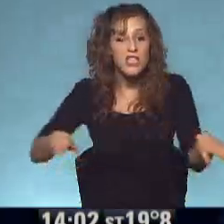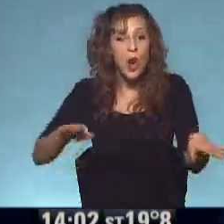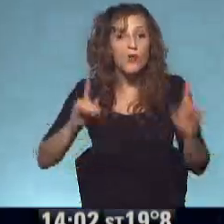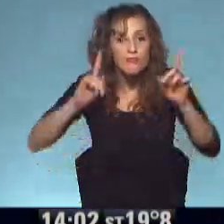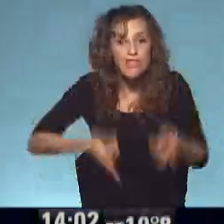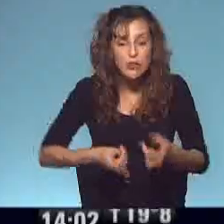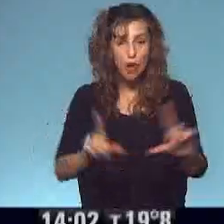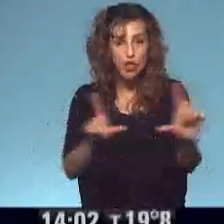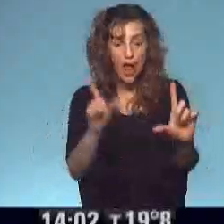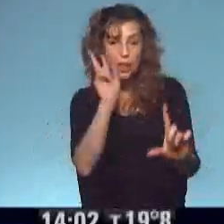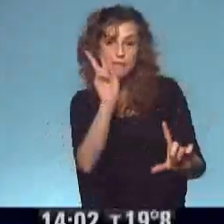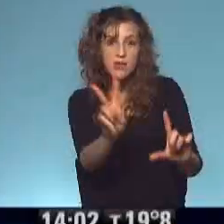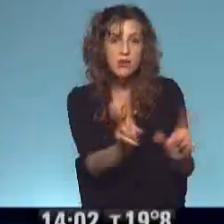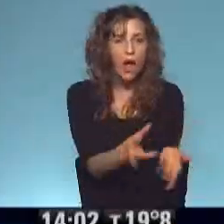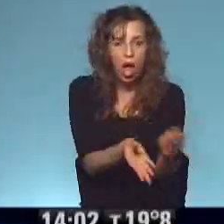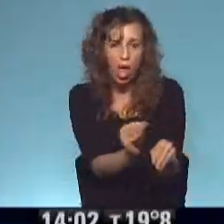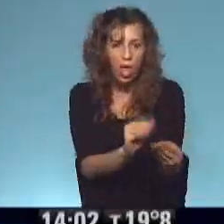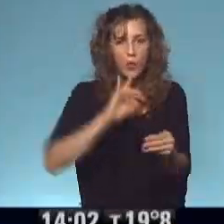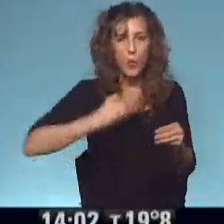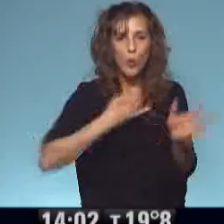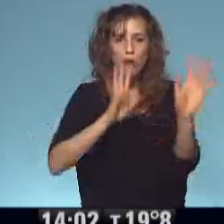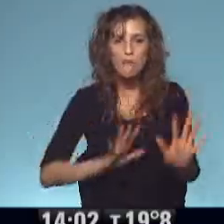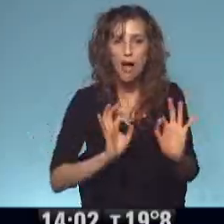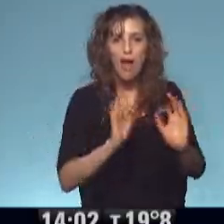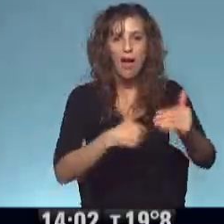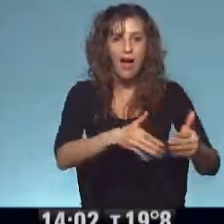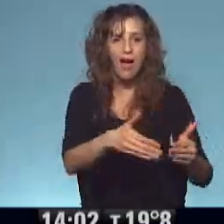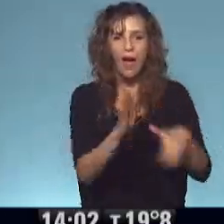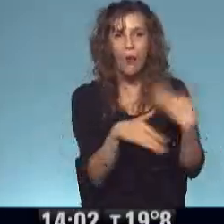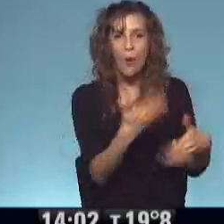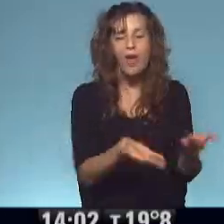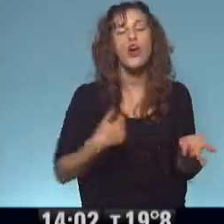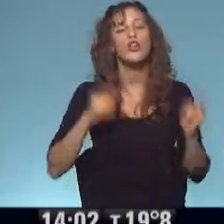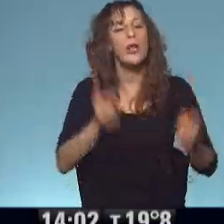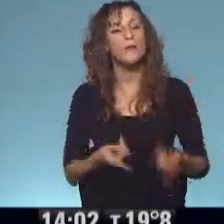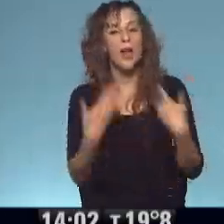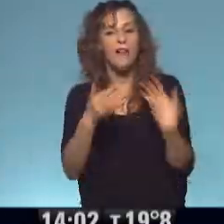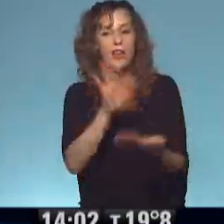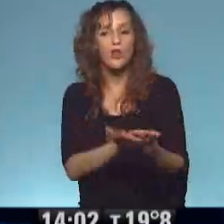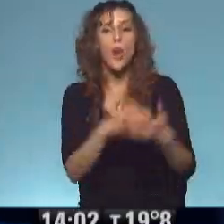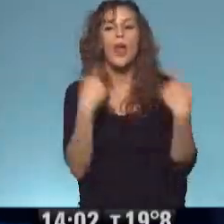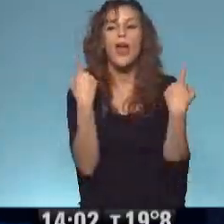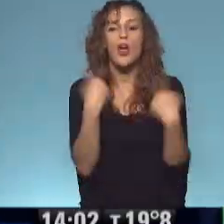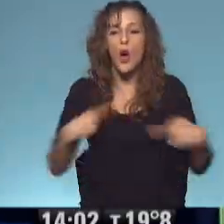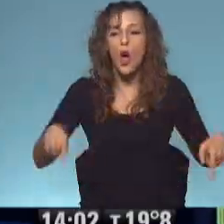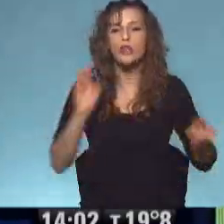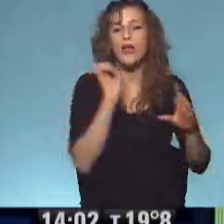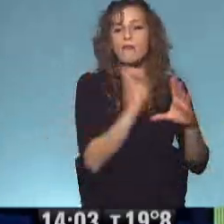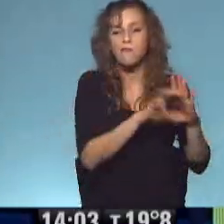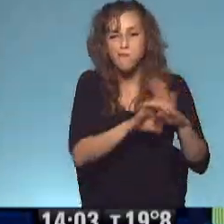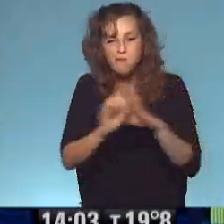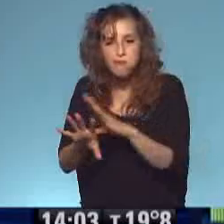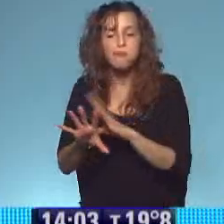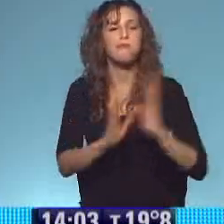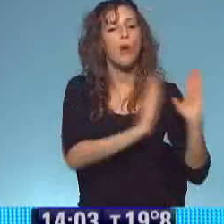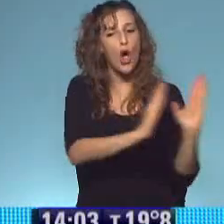sucediendo el programa y mandaron fotos. También hablamos de las colecciones, seguimos viendo nuevas colecciones que empezaron, cosas que ya tenían.